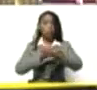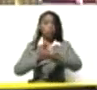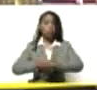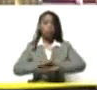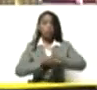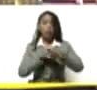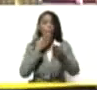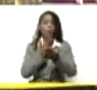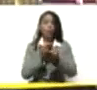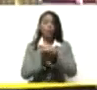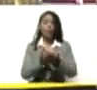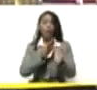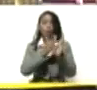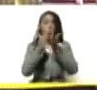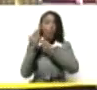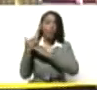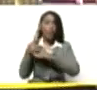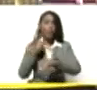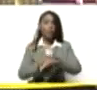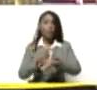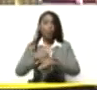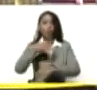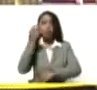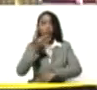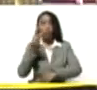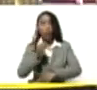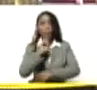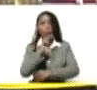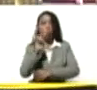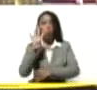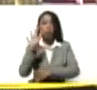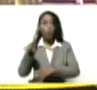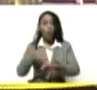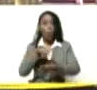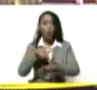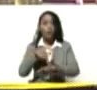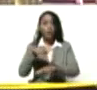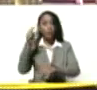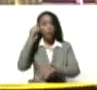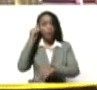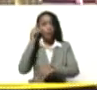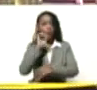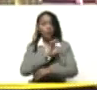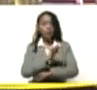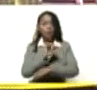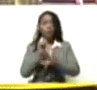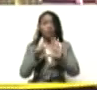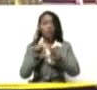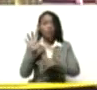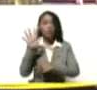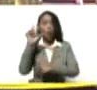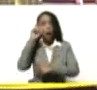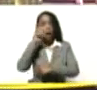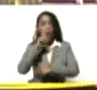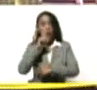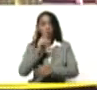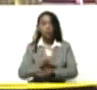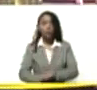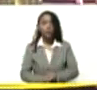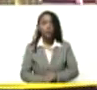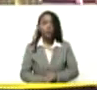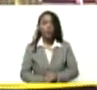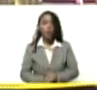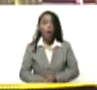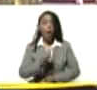la propuesta de la comunidad en tiempo real, las 24 horas del día de los 365 días del año.